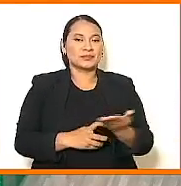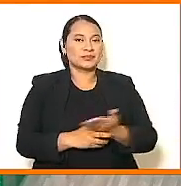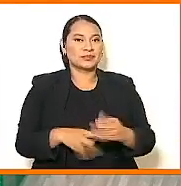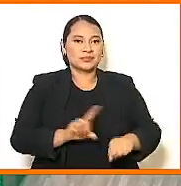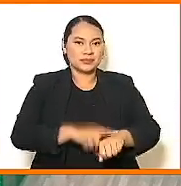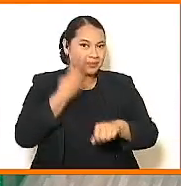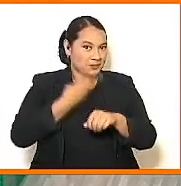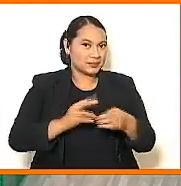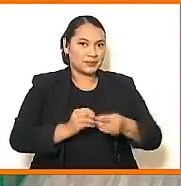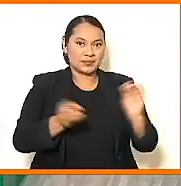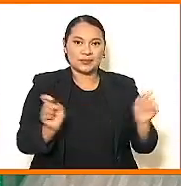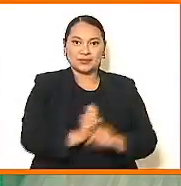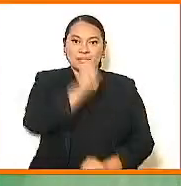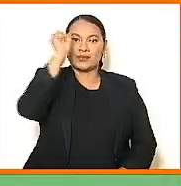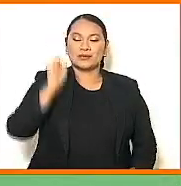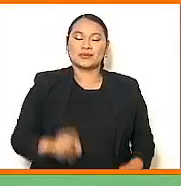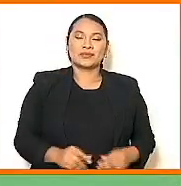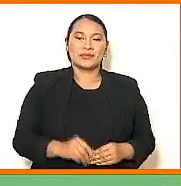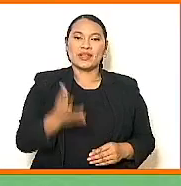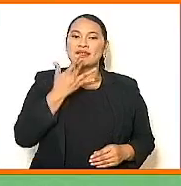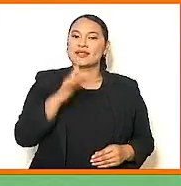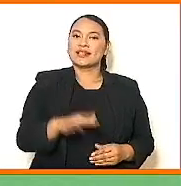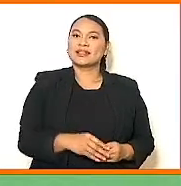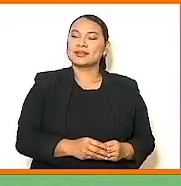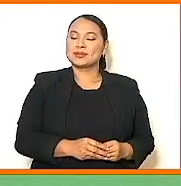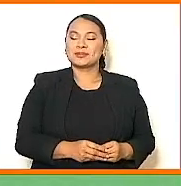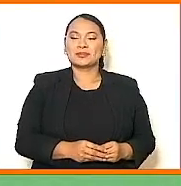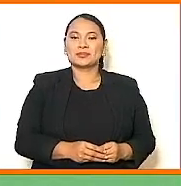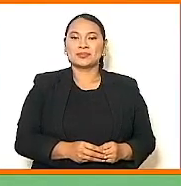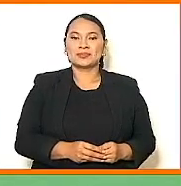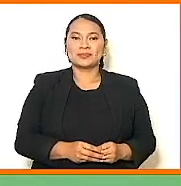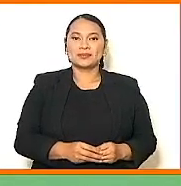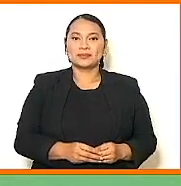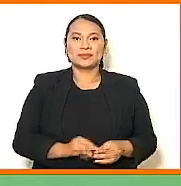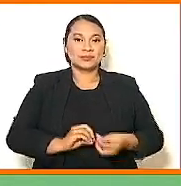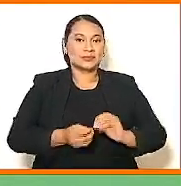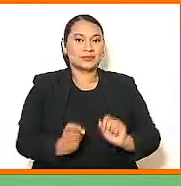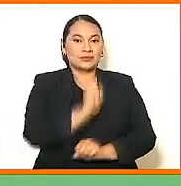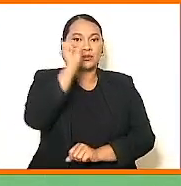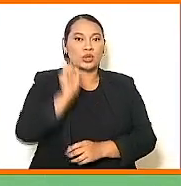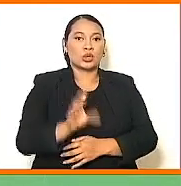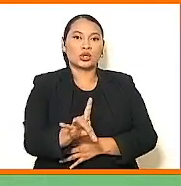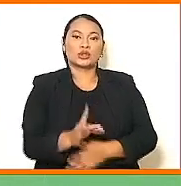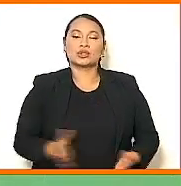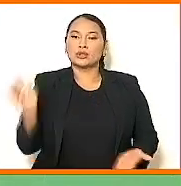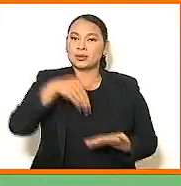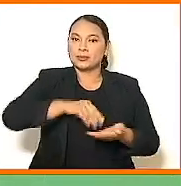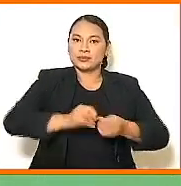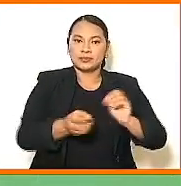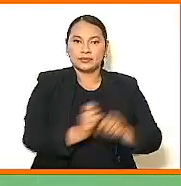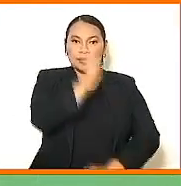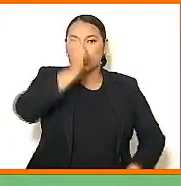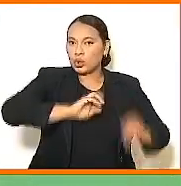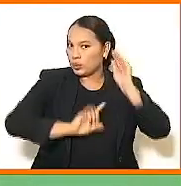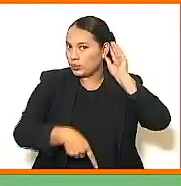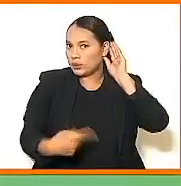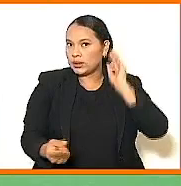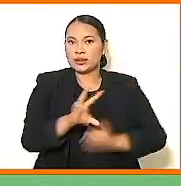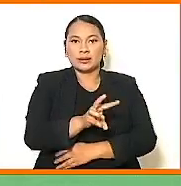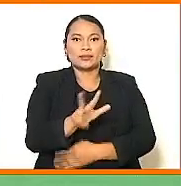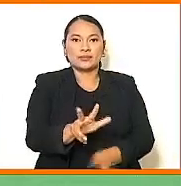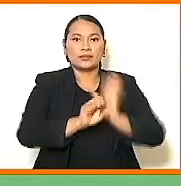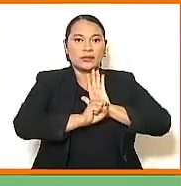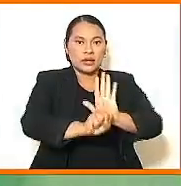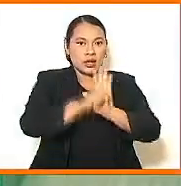porque el número favorecido es suerte. Este es el 8, número favorecido para Diaria es el 63 con